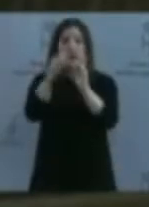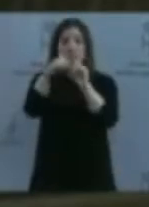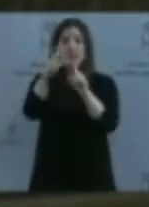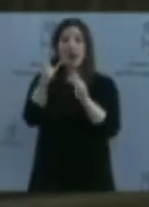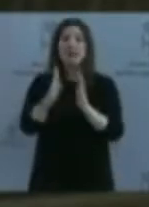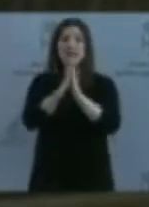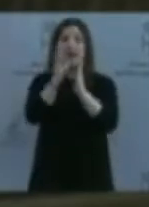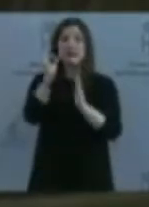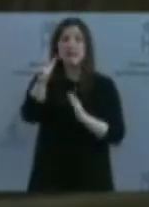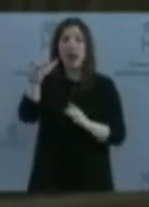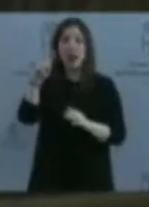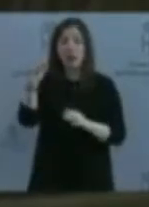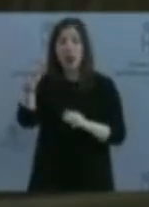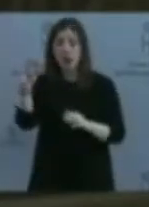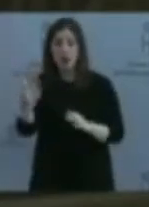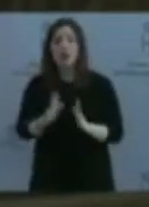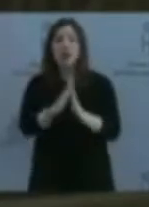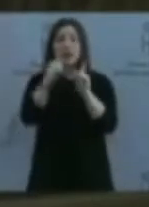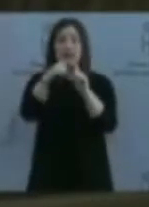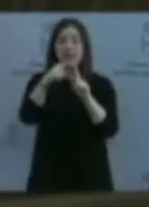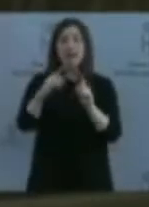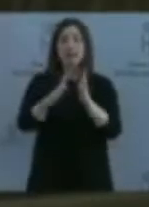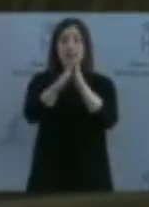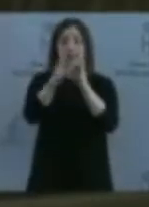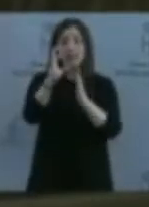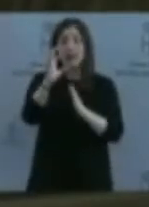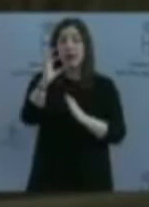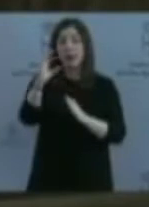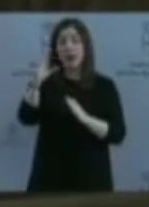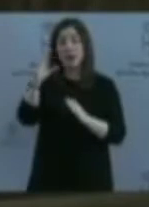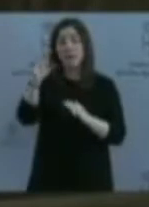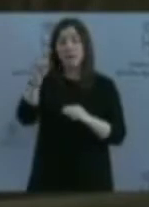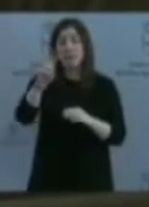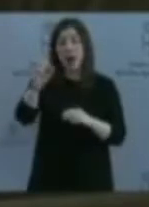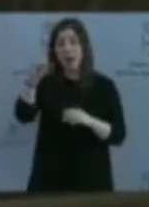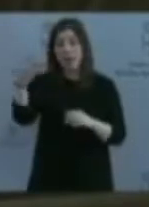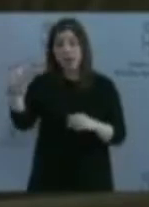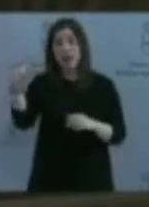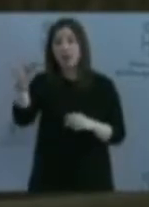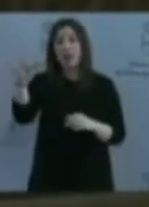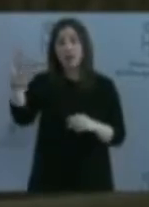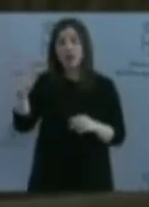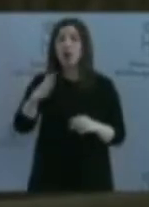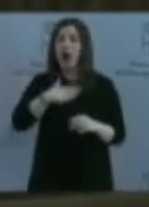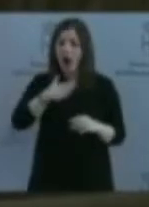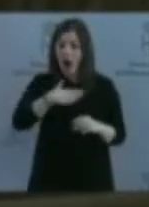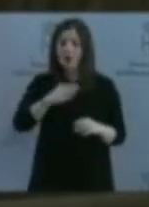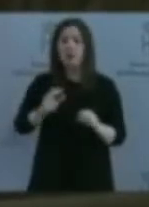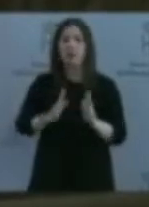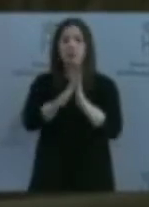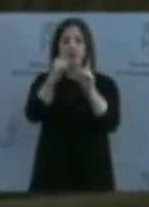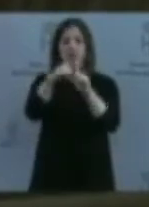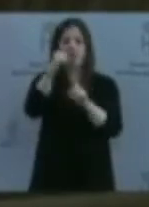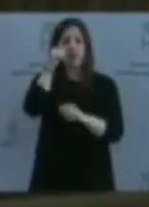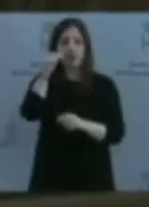de Valdedios constan como de titularidad de la Diócesis de Oviedo. La Iglesia de Santa Cristina de Chena, la Iglesia